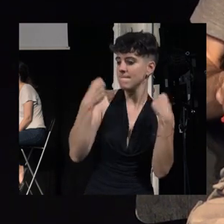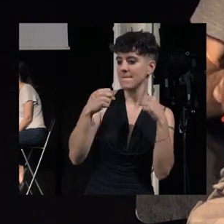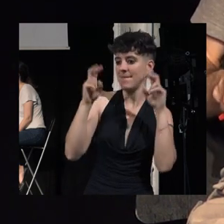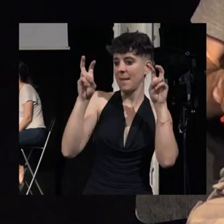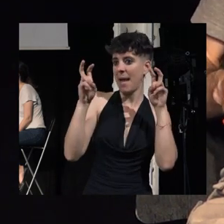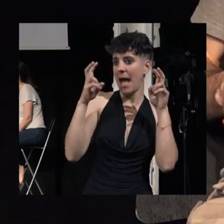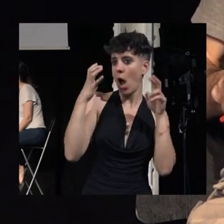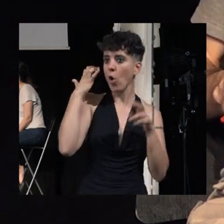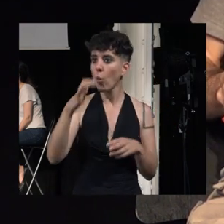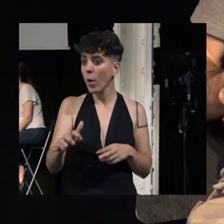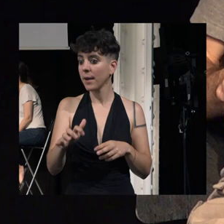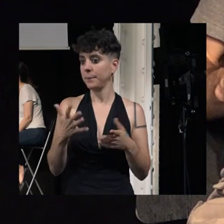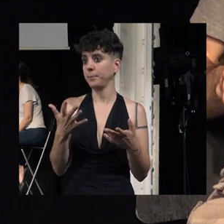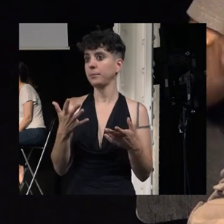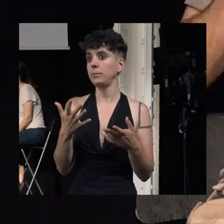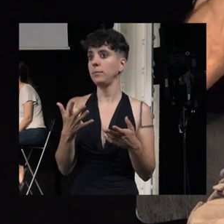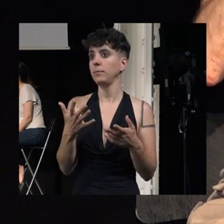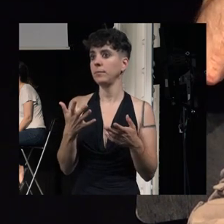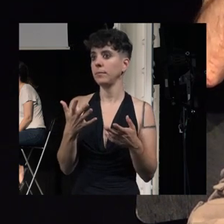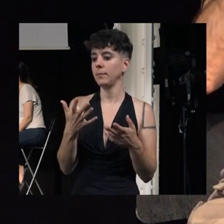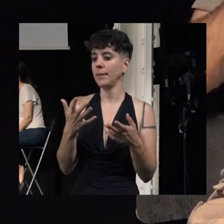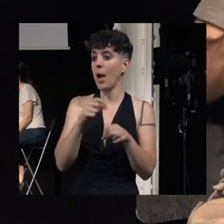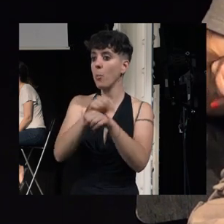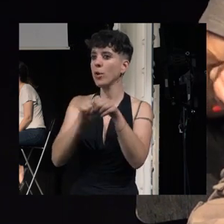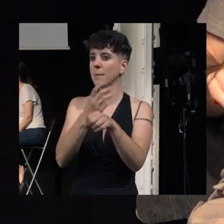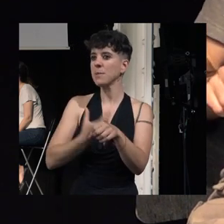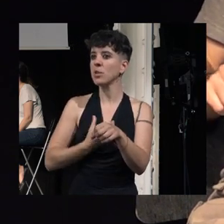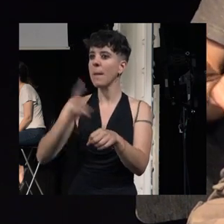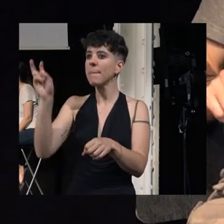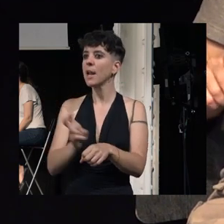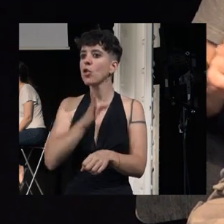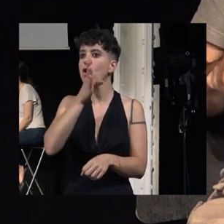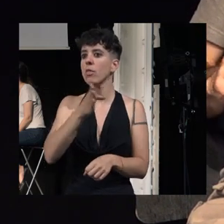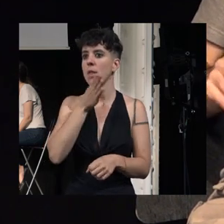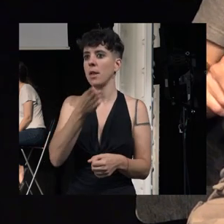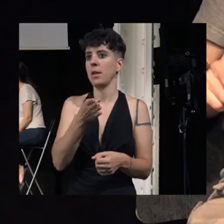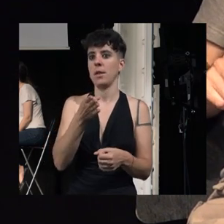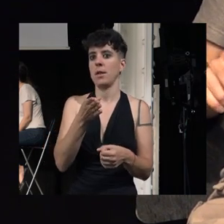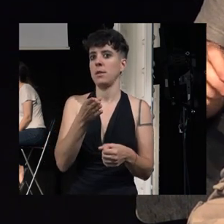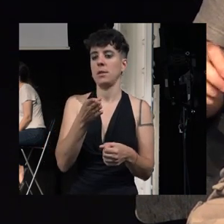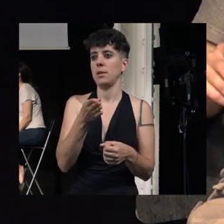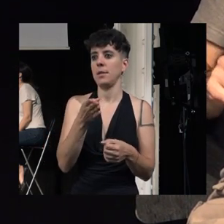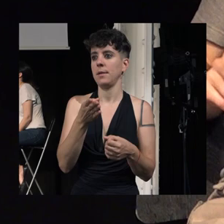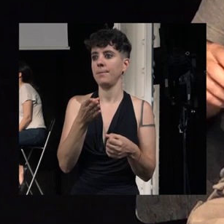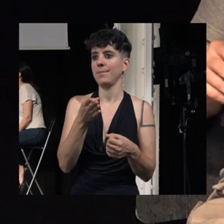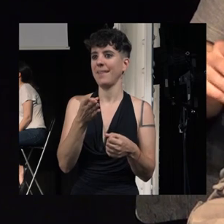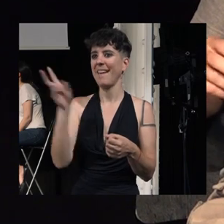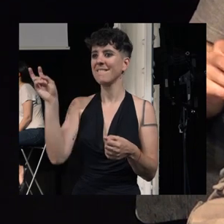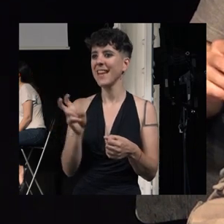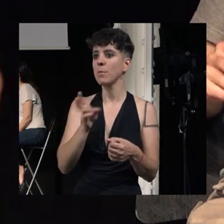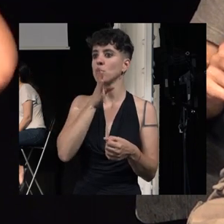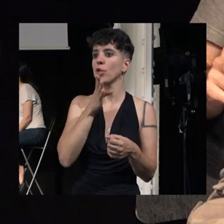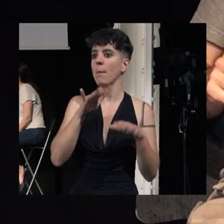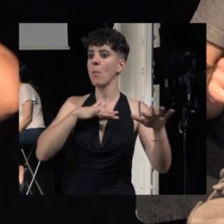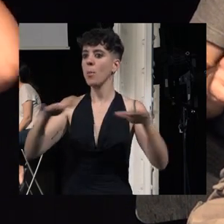descrito, de dónde viene la, ¿no?, de dónde viene las políticas municipales, tienen mucho, ¿no?, de los movimientos autonomistas